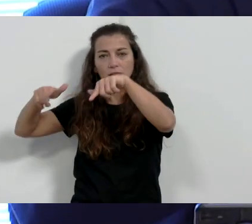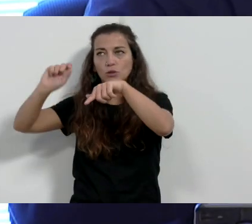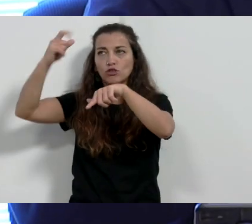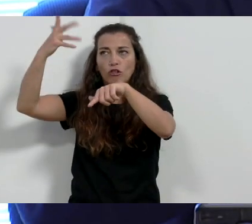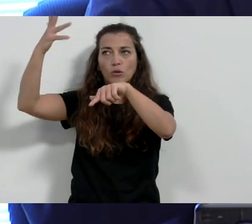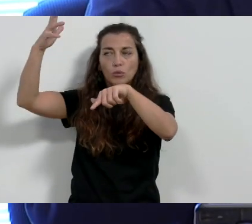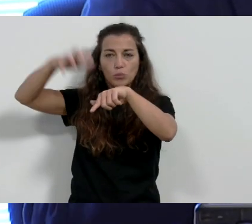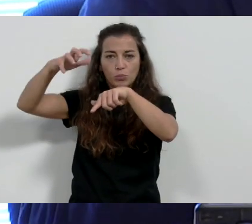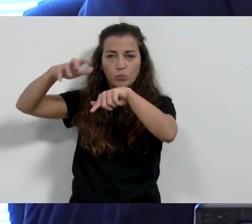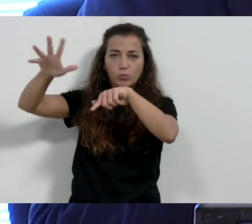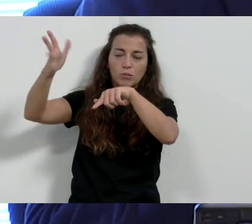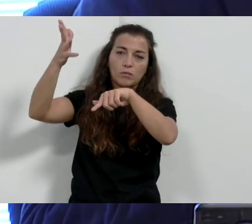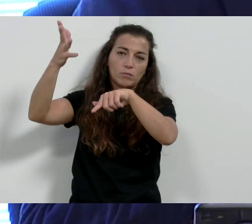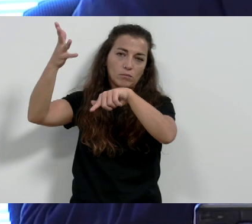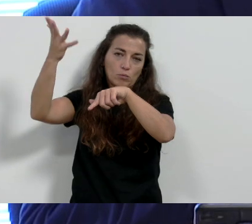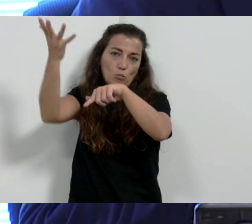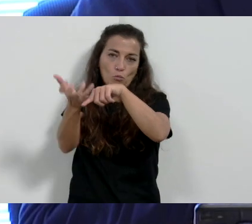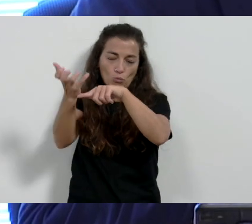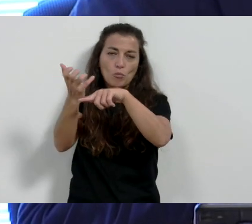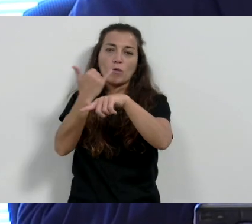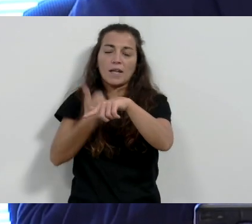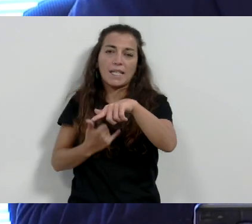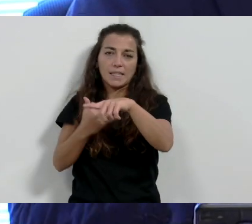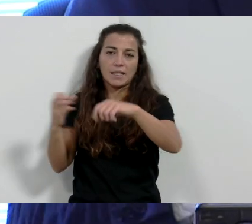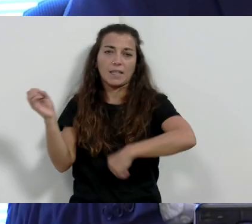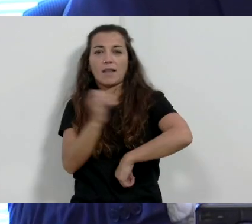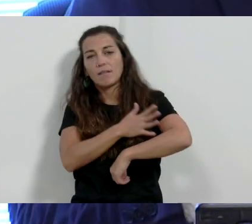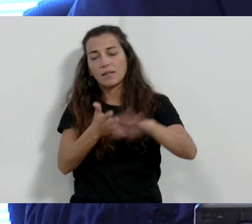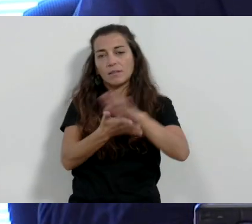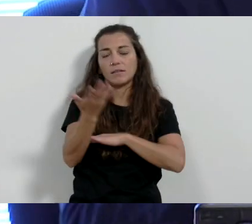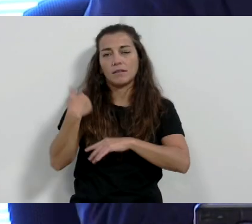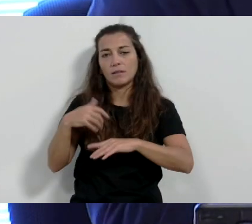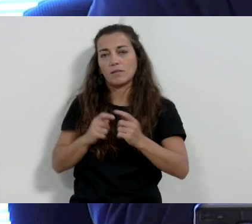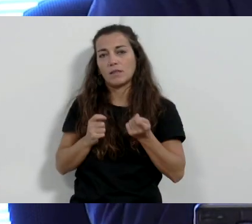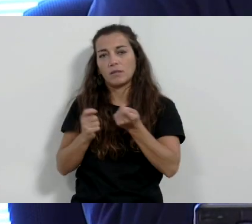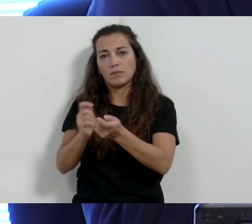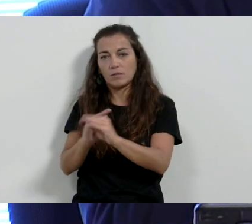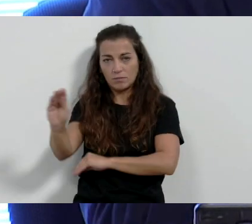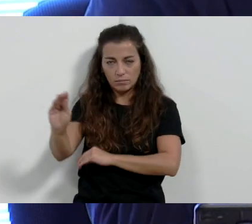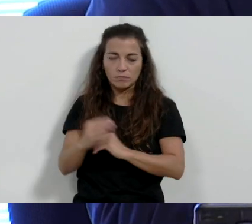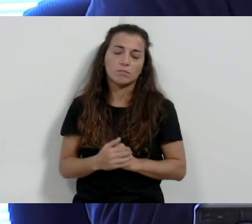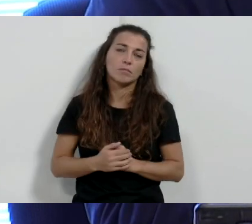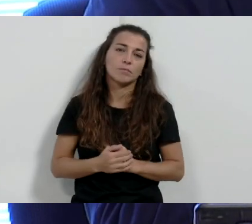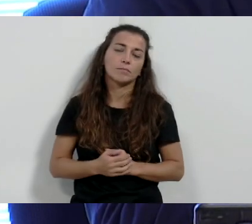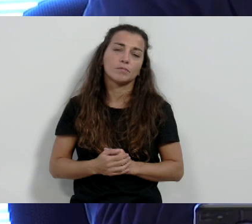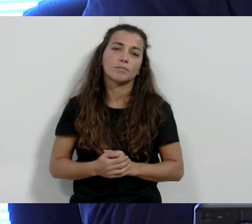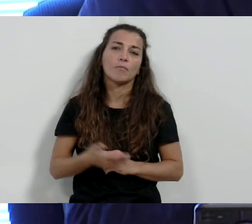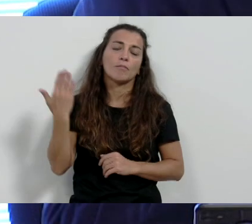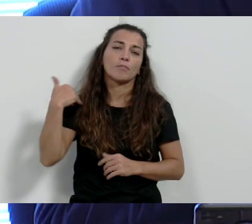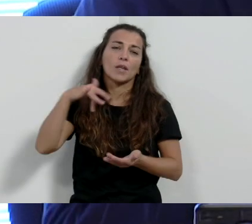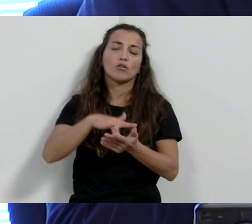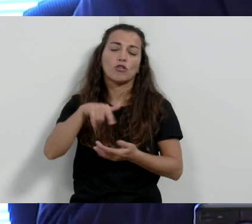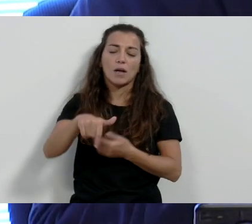los tres próximos años y que, lógicamente, nunca supere el coste de la instalación. Si vemos que esta ya lo propusimos en su día y